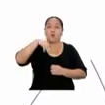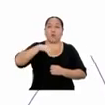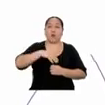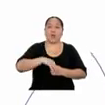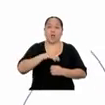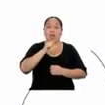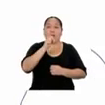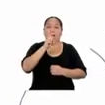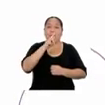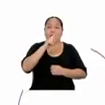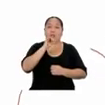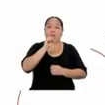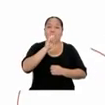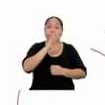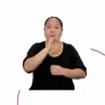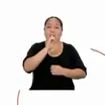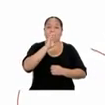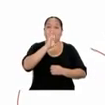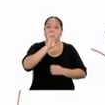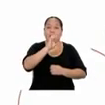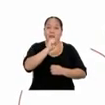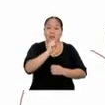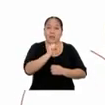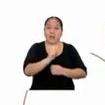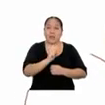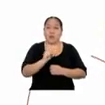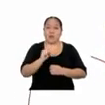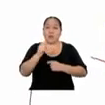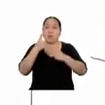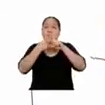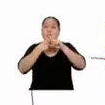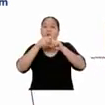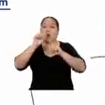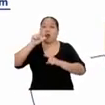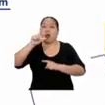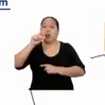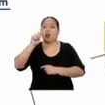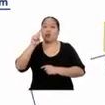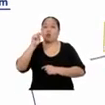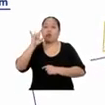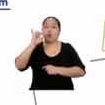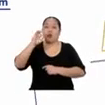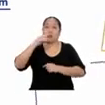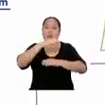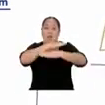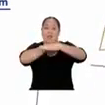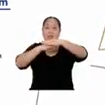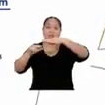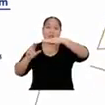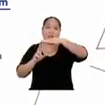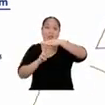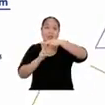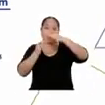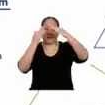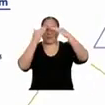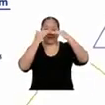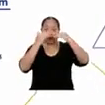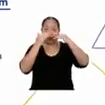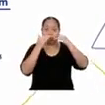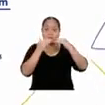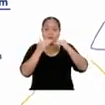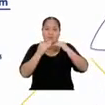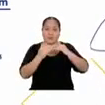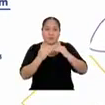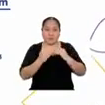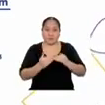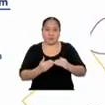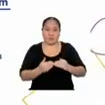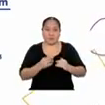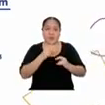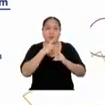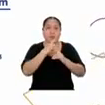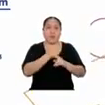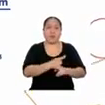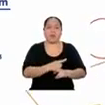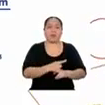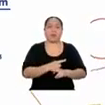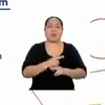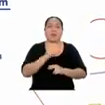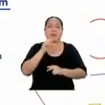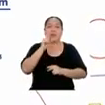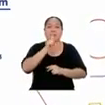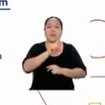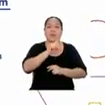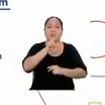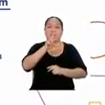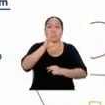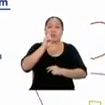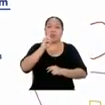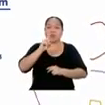área de la base por la altura entre 3. Hacemos el cálculo como vemos en la pantalla y nos resulta